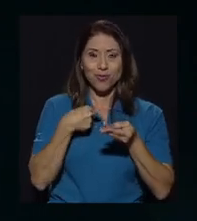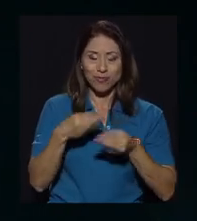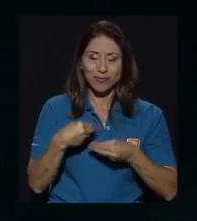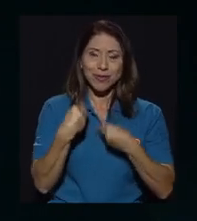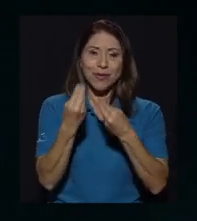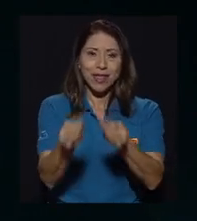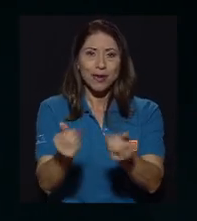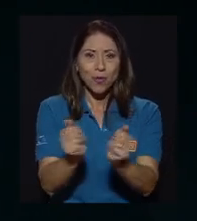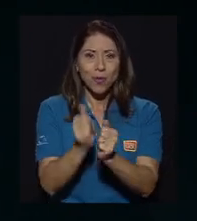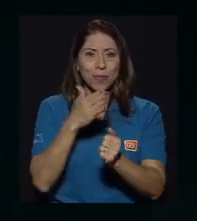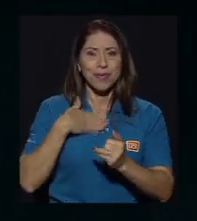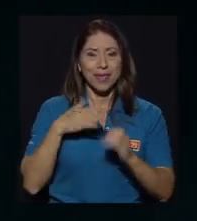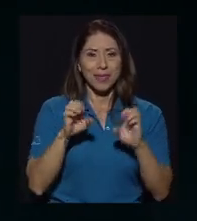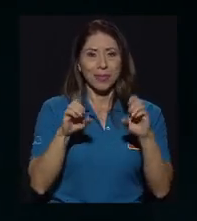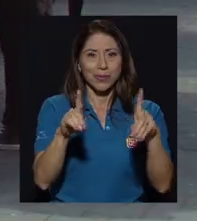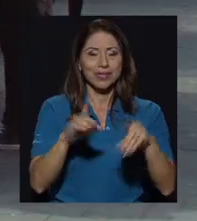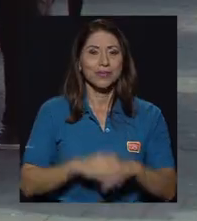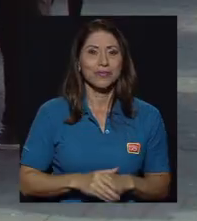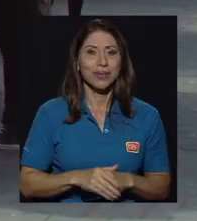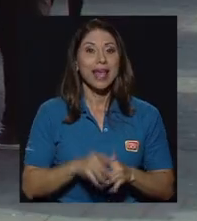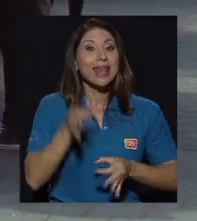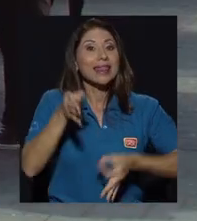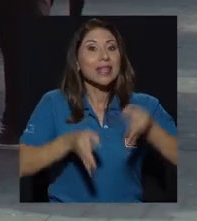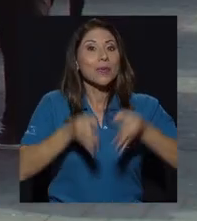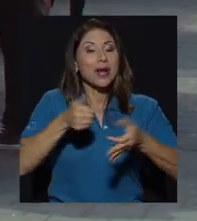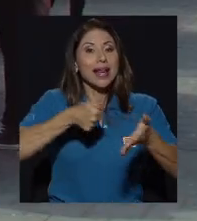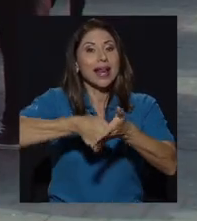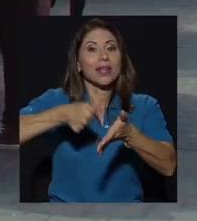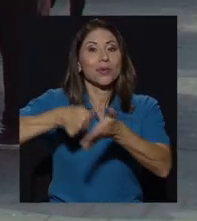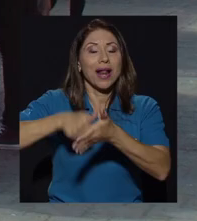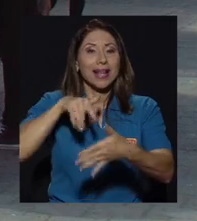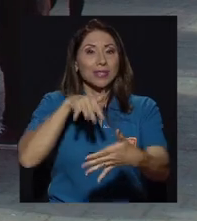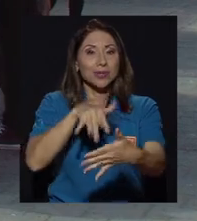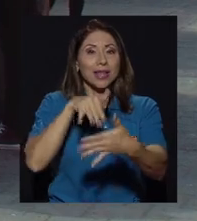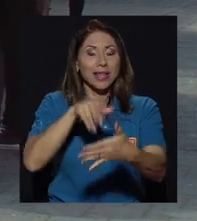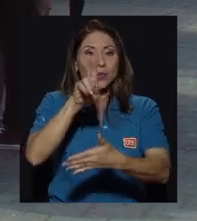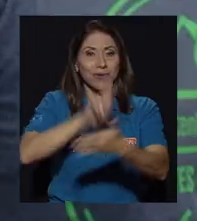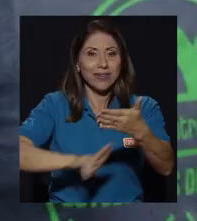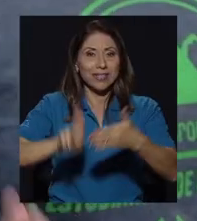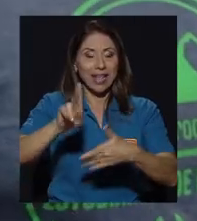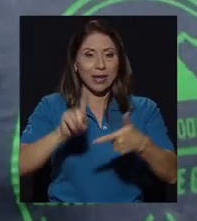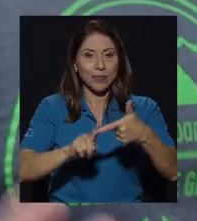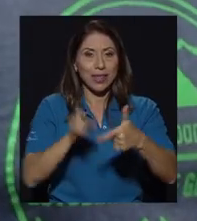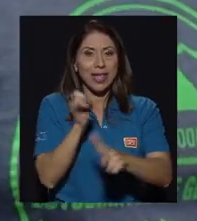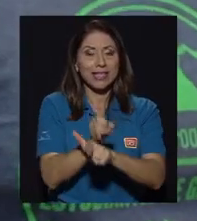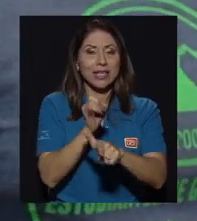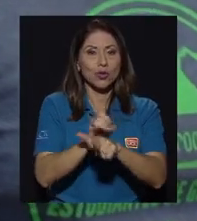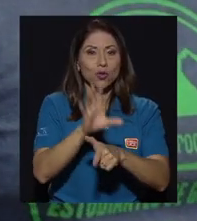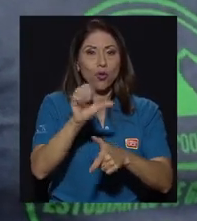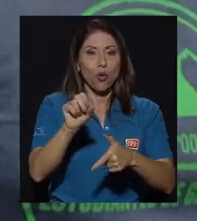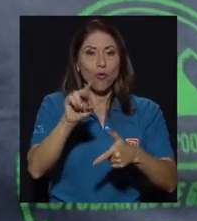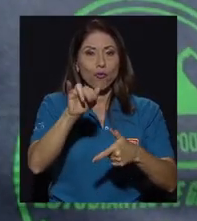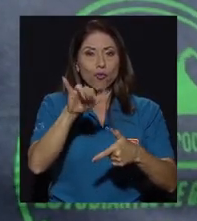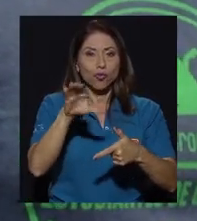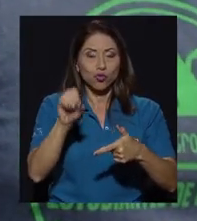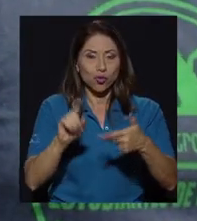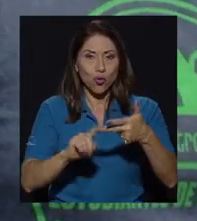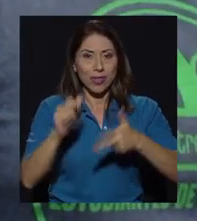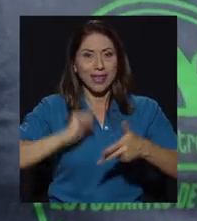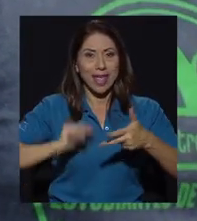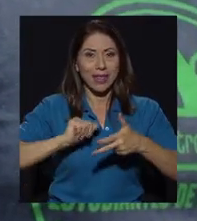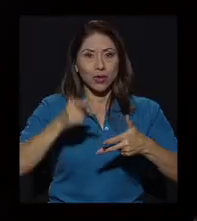la educación que voy a recibir acá. El Tribunal Electoral Estudiantil Universitario, el Instituto Confucio de la UCR